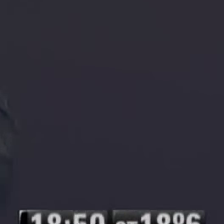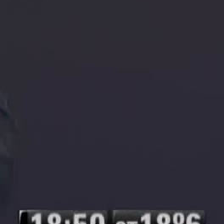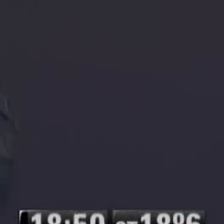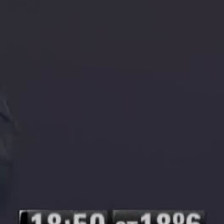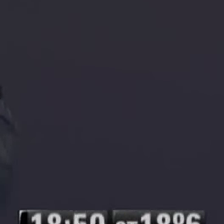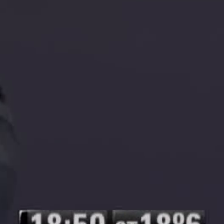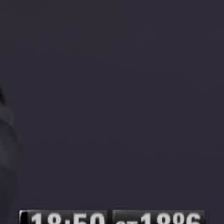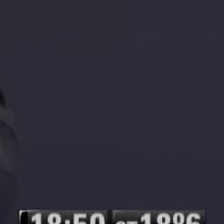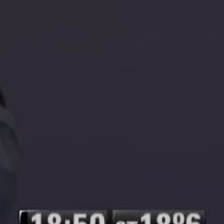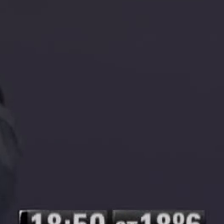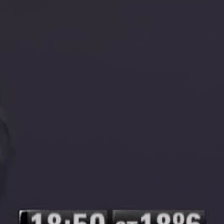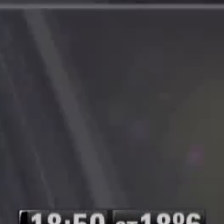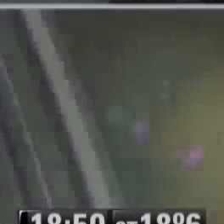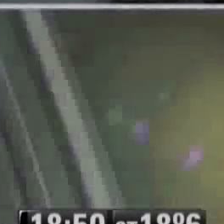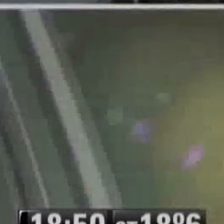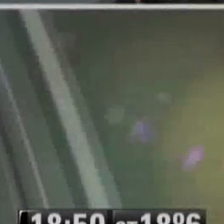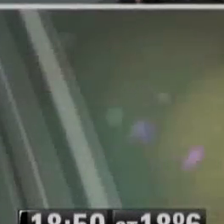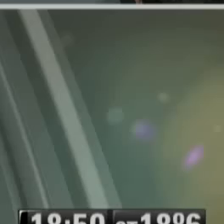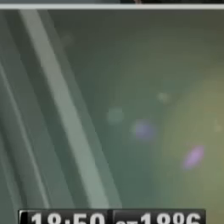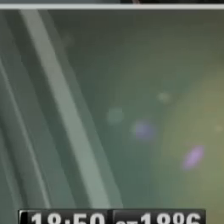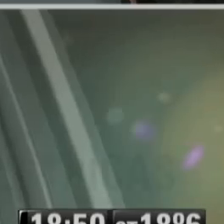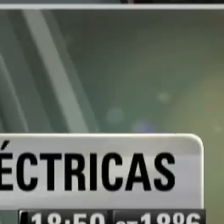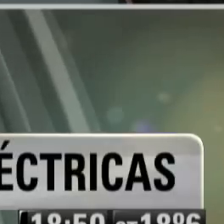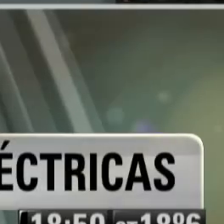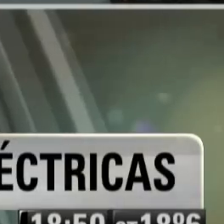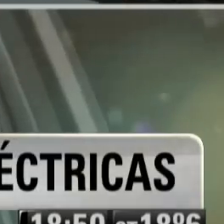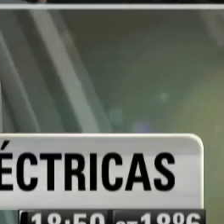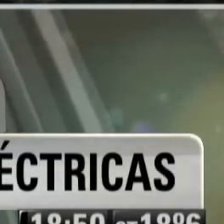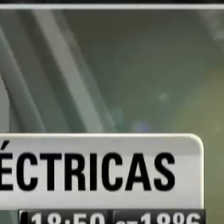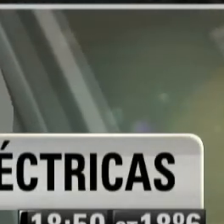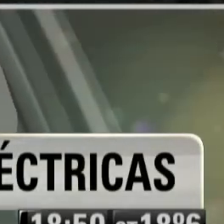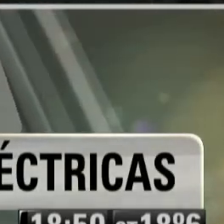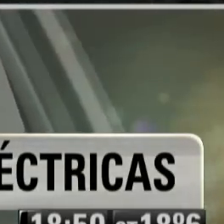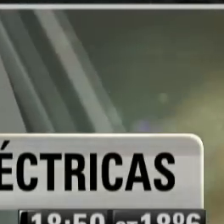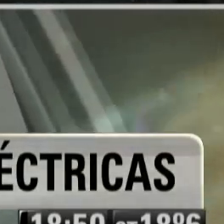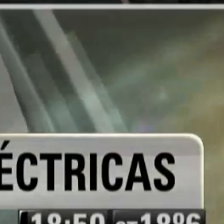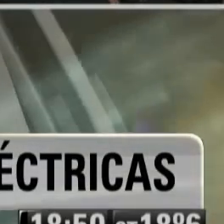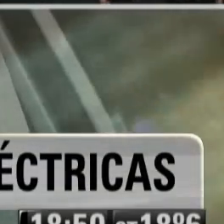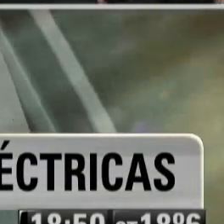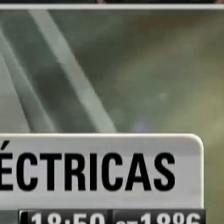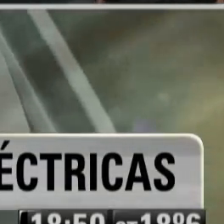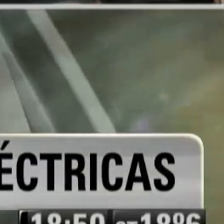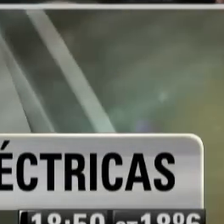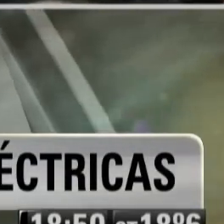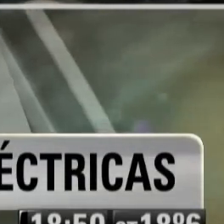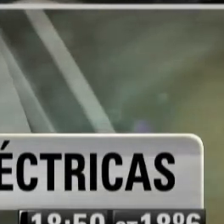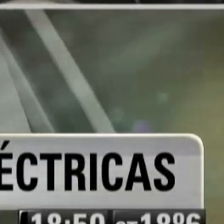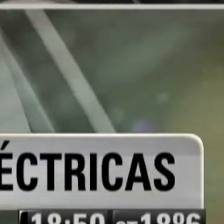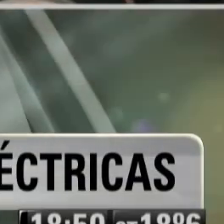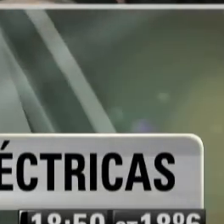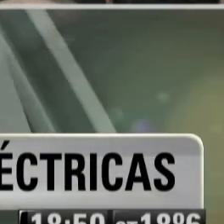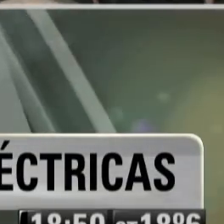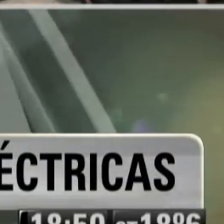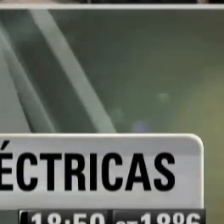Buenas tardes, informa Visión 7. Nos vamos directo a Casa de Gobierno. Allí se encuentra la presidenta Cristina Fernández encabezando este acto que acaba de comenzar.